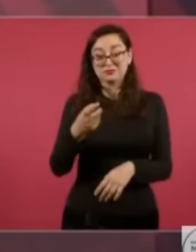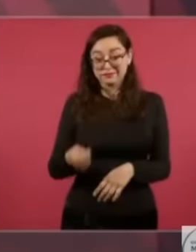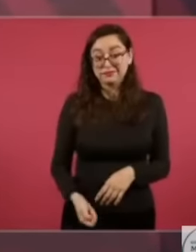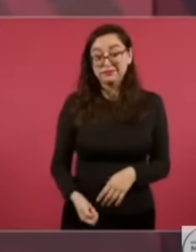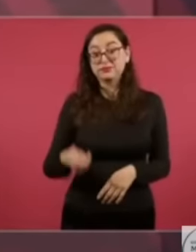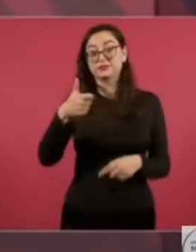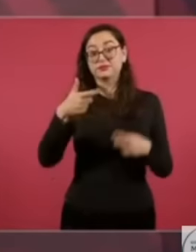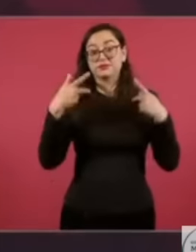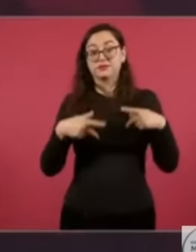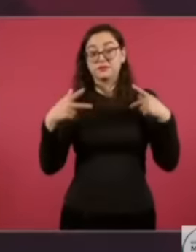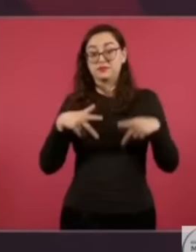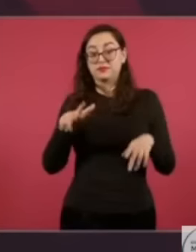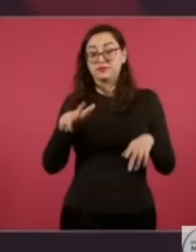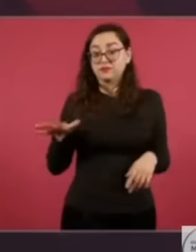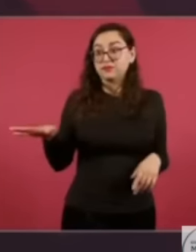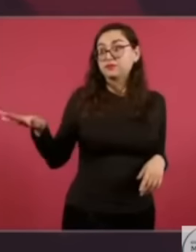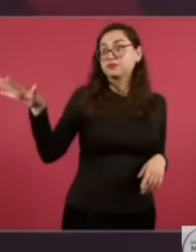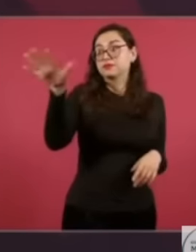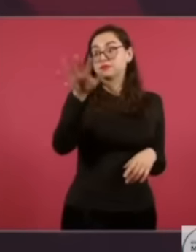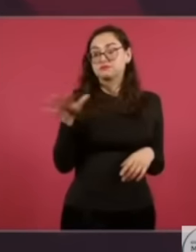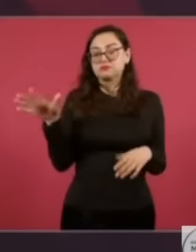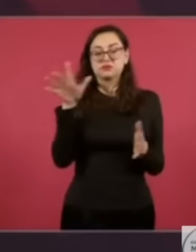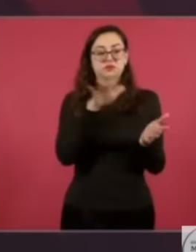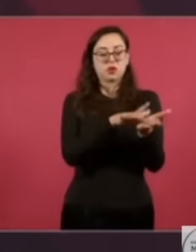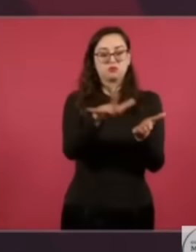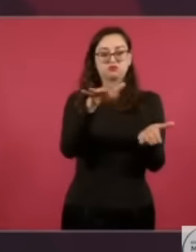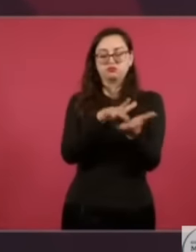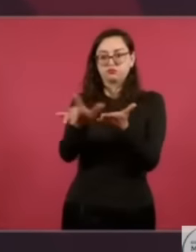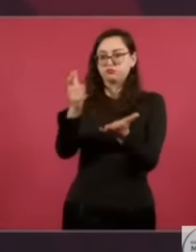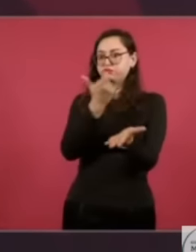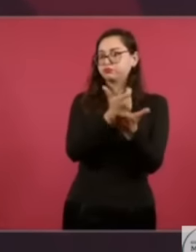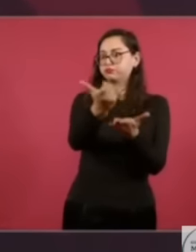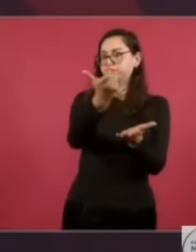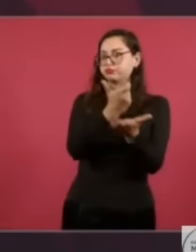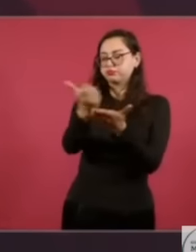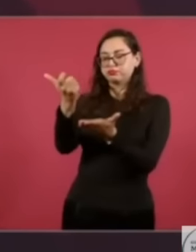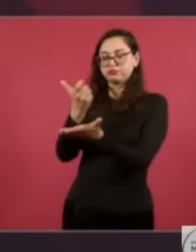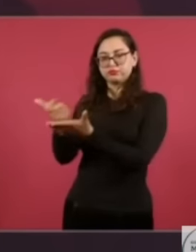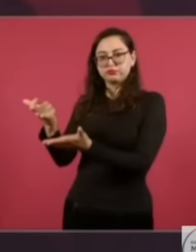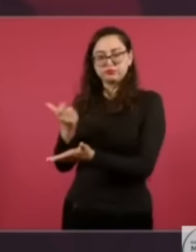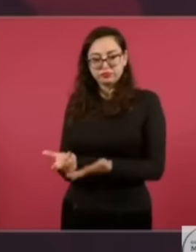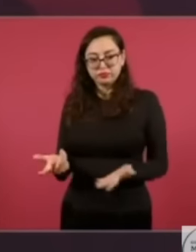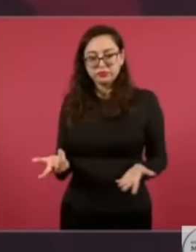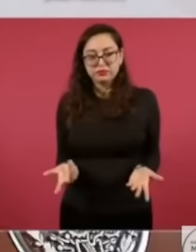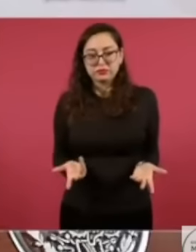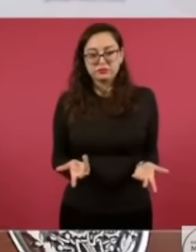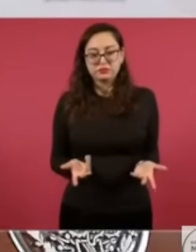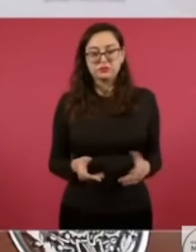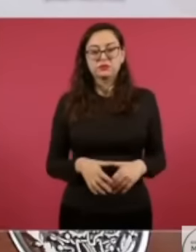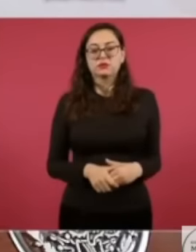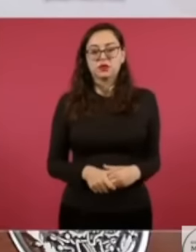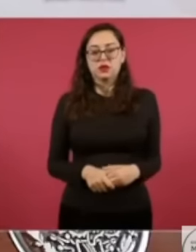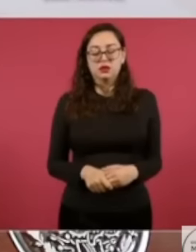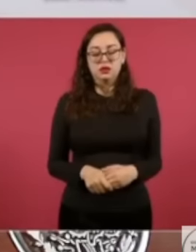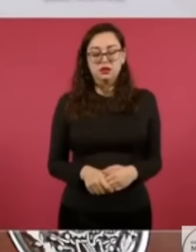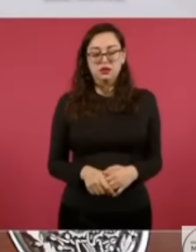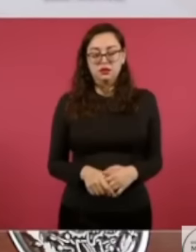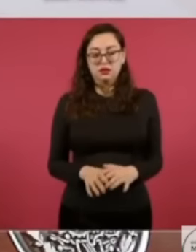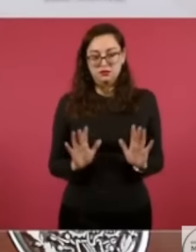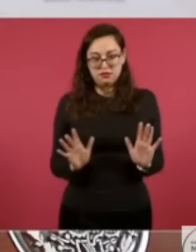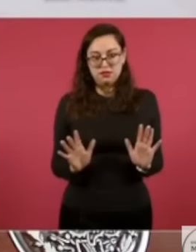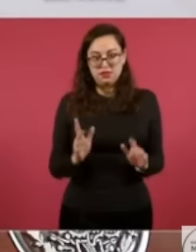que vivían como monarcas. Ahora resulta que han criticado bastante el gobierno del presidente cuando sabemos